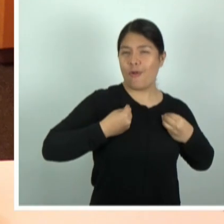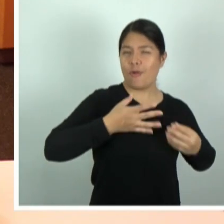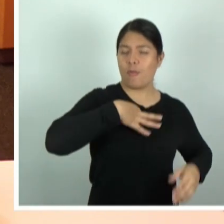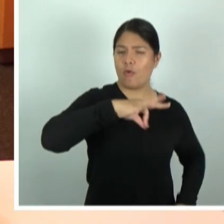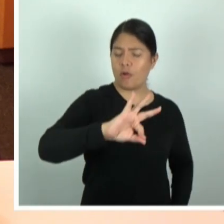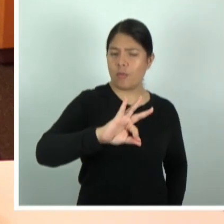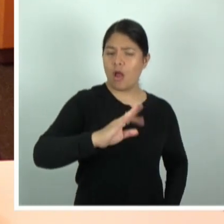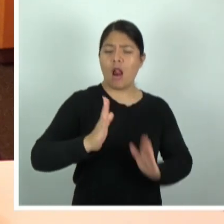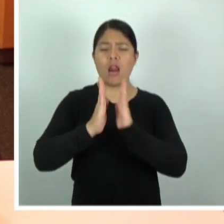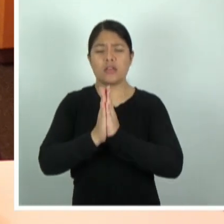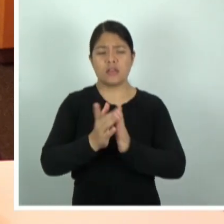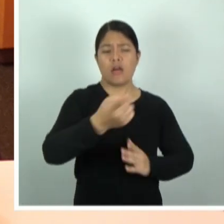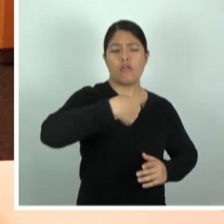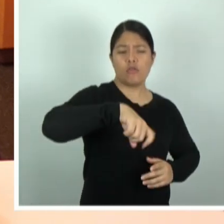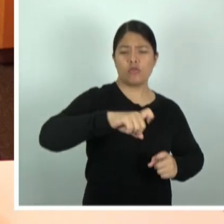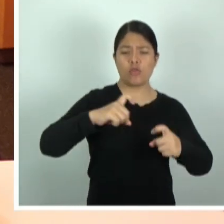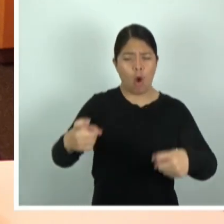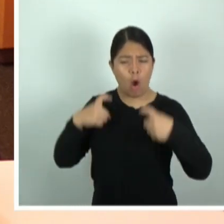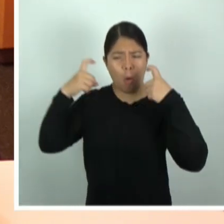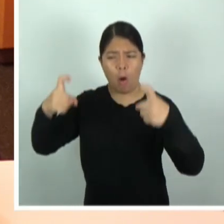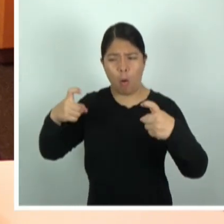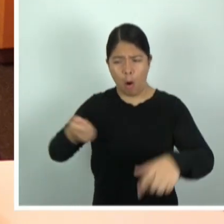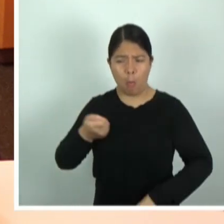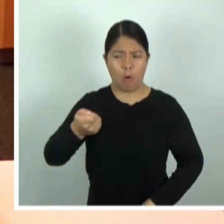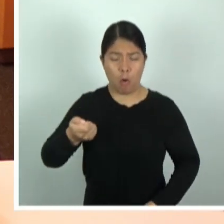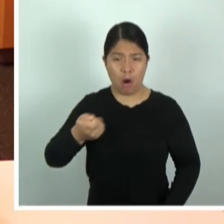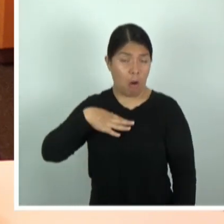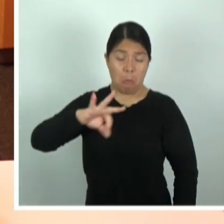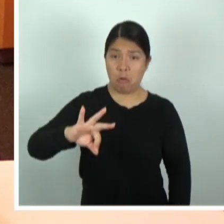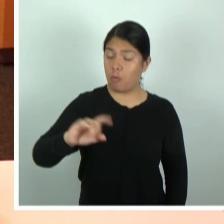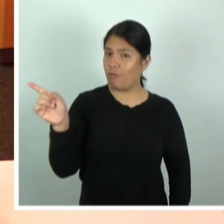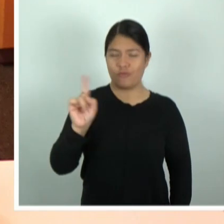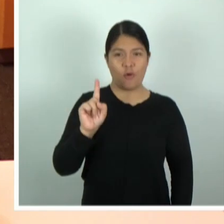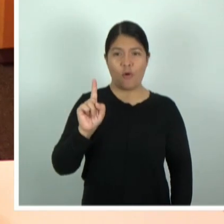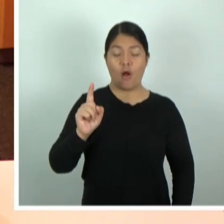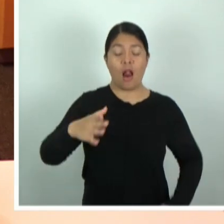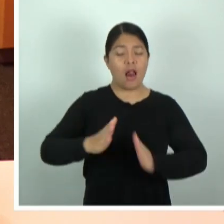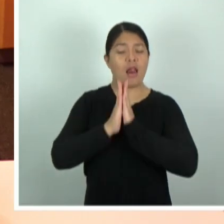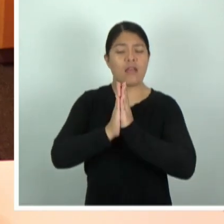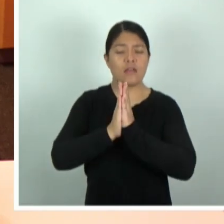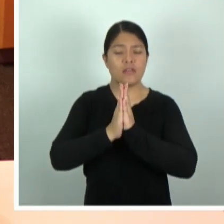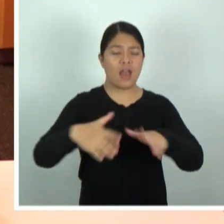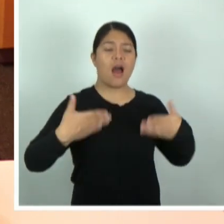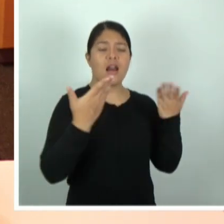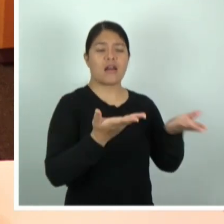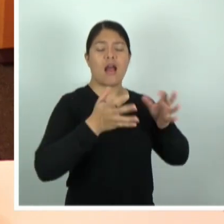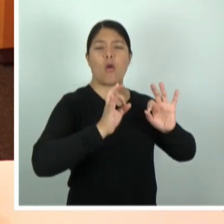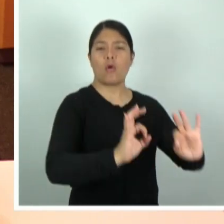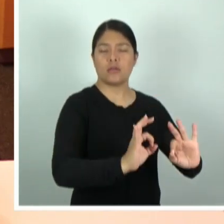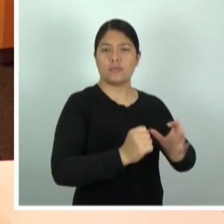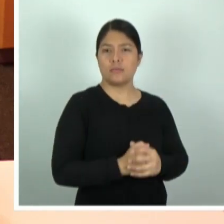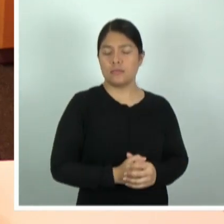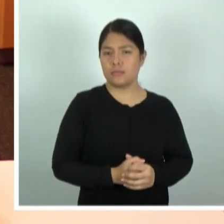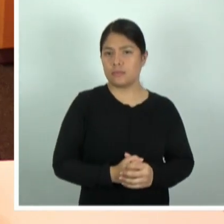provocar. La santidad es un regalo. La santidad es un regalo. Pero antes que